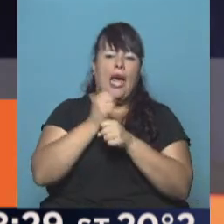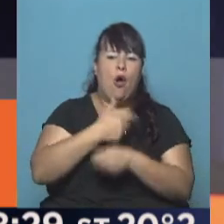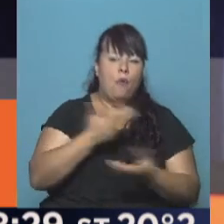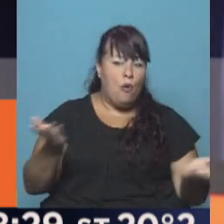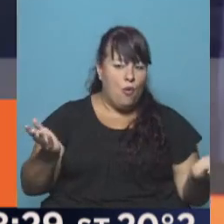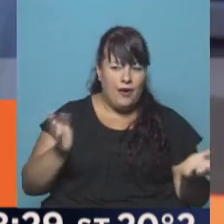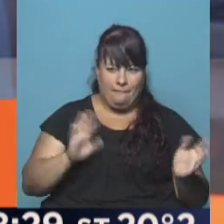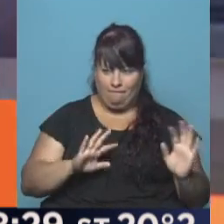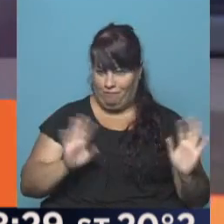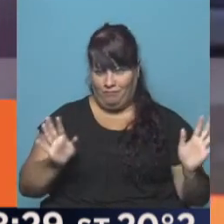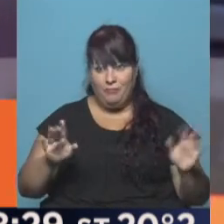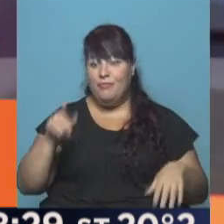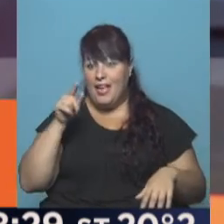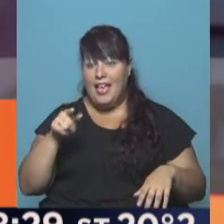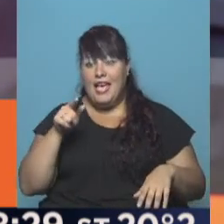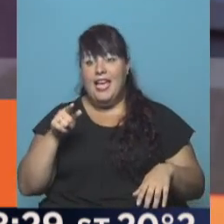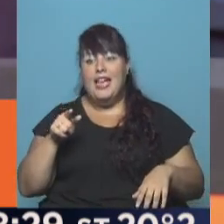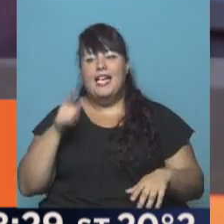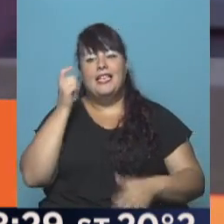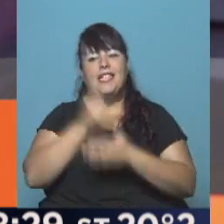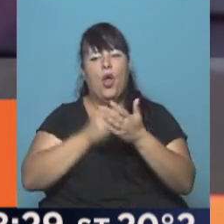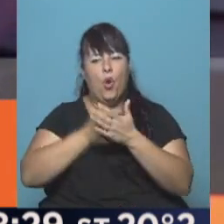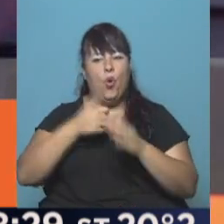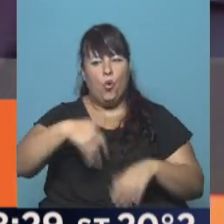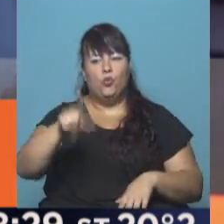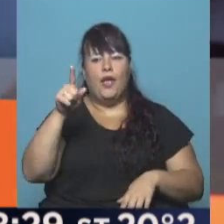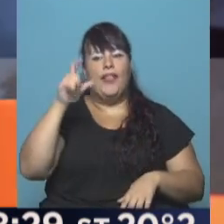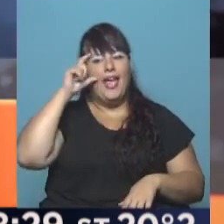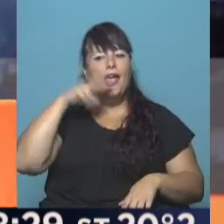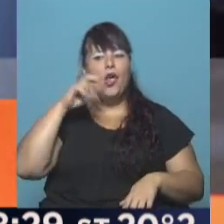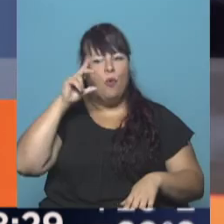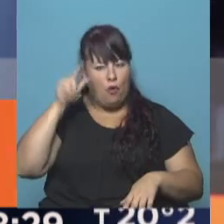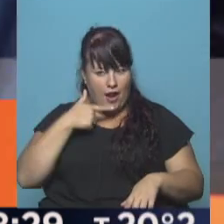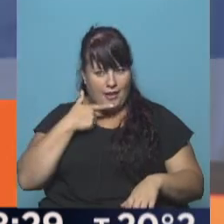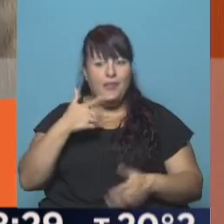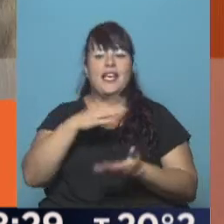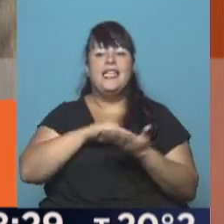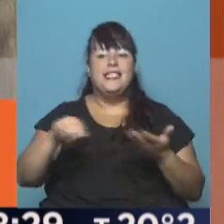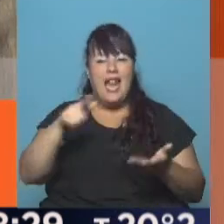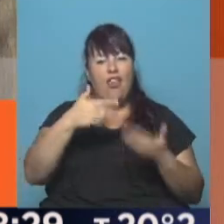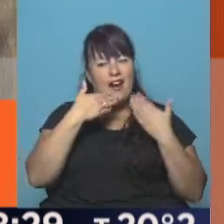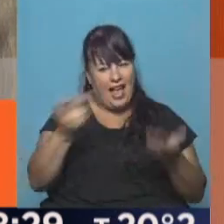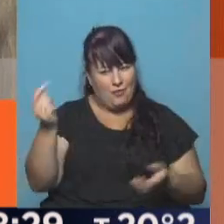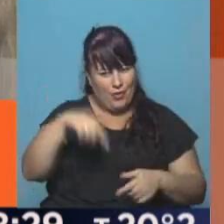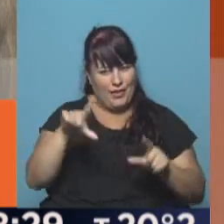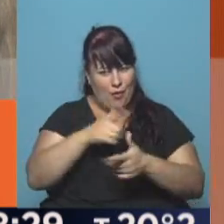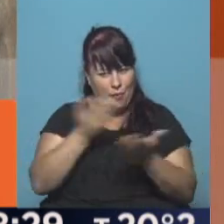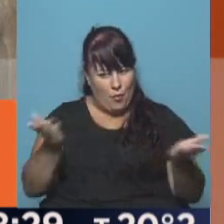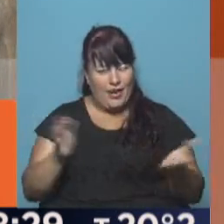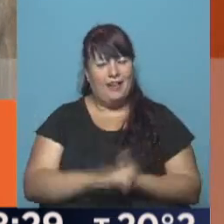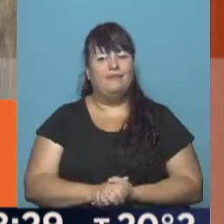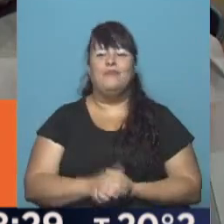en esa es la el desafío de los morales senadora silvia que es cómo gracias hemos estado en la televisión